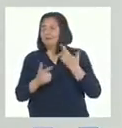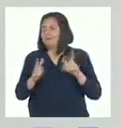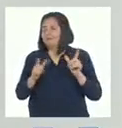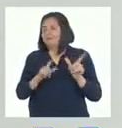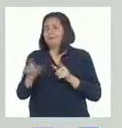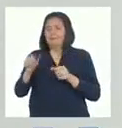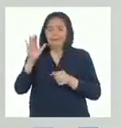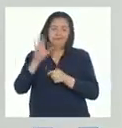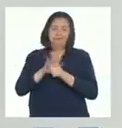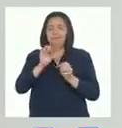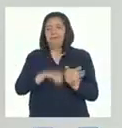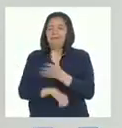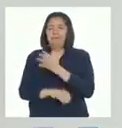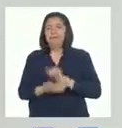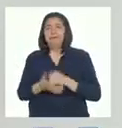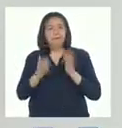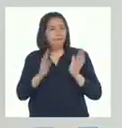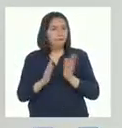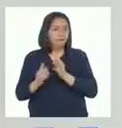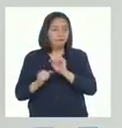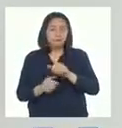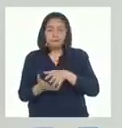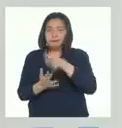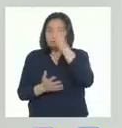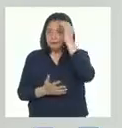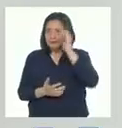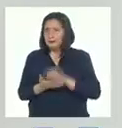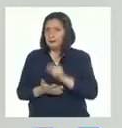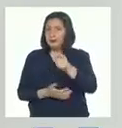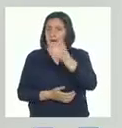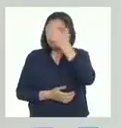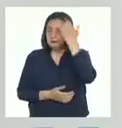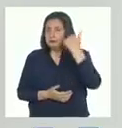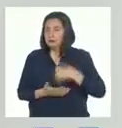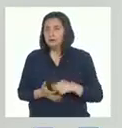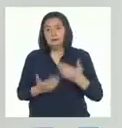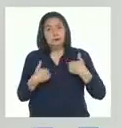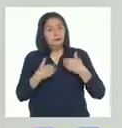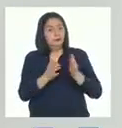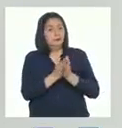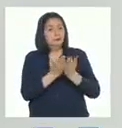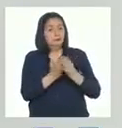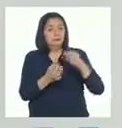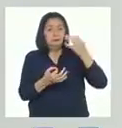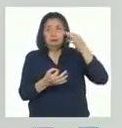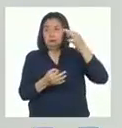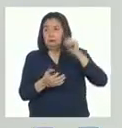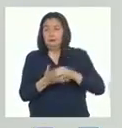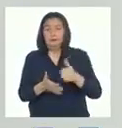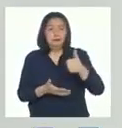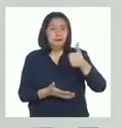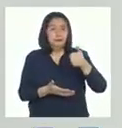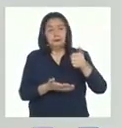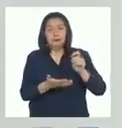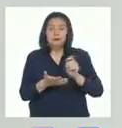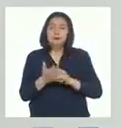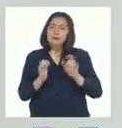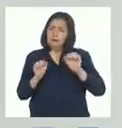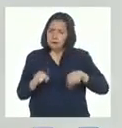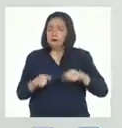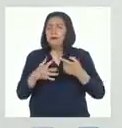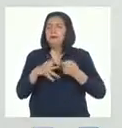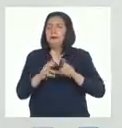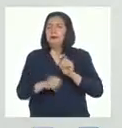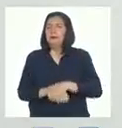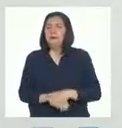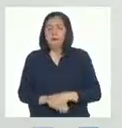Y listo, ya estamos hidratados y preparados para aprender. No se olviden de tener en la mano sus cuadernos, sus hojas de papel, su lápiz o lapicero, porque